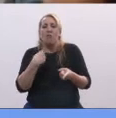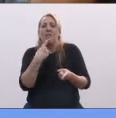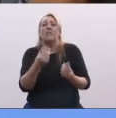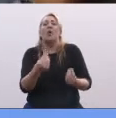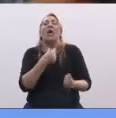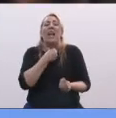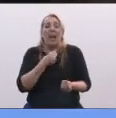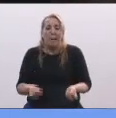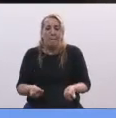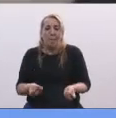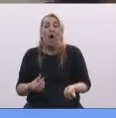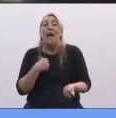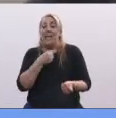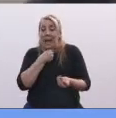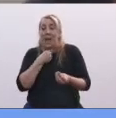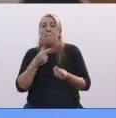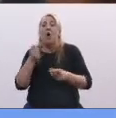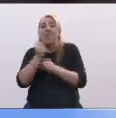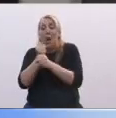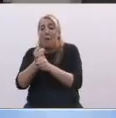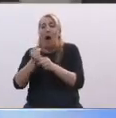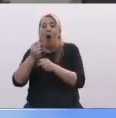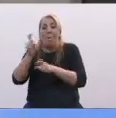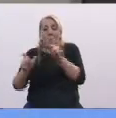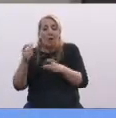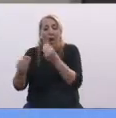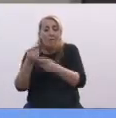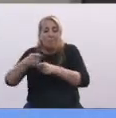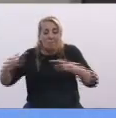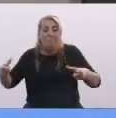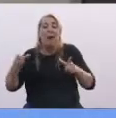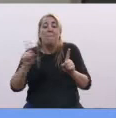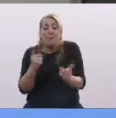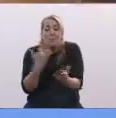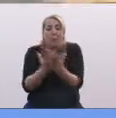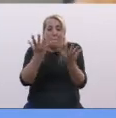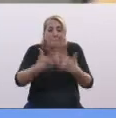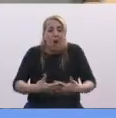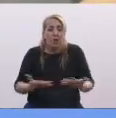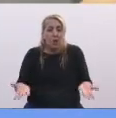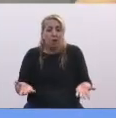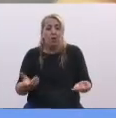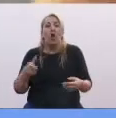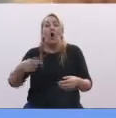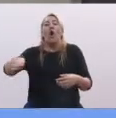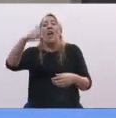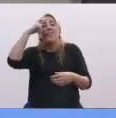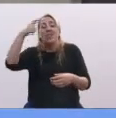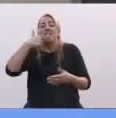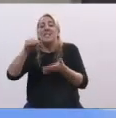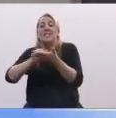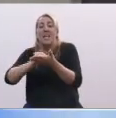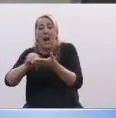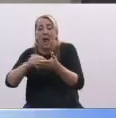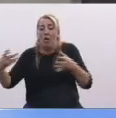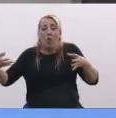queremos? Generar trabajo, estamos ayudando. Los que presentamos este proyecto, no fui solo yo. Me acompañaron 10 senadores más que estuvimos